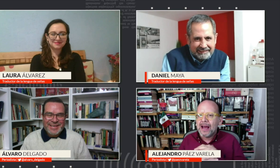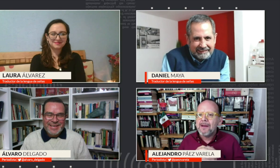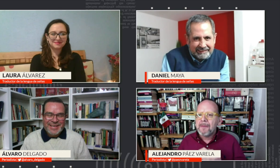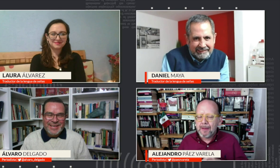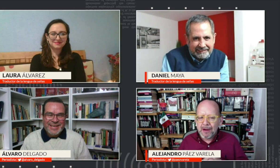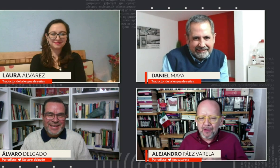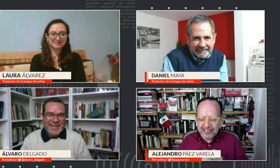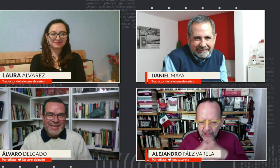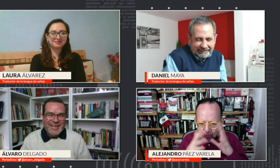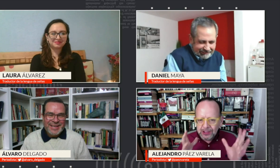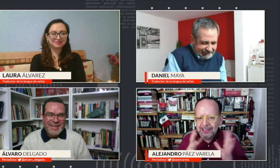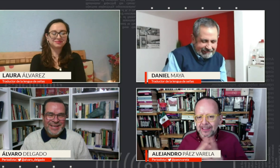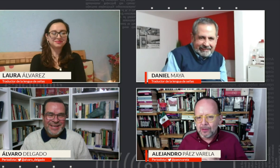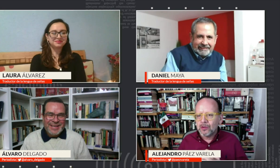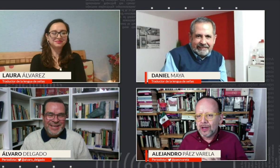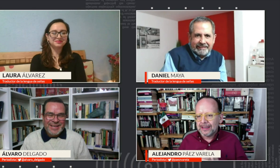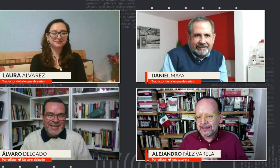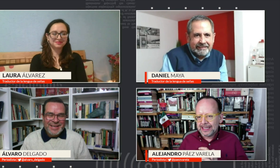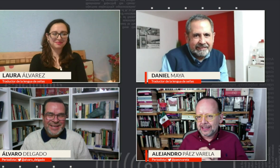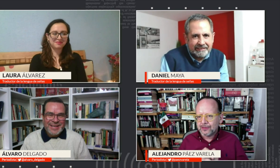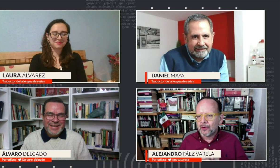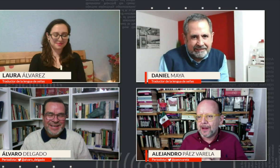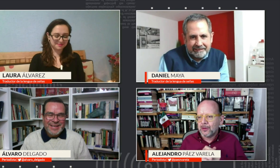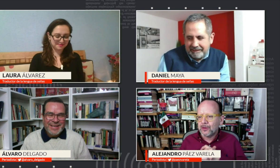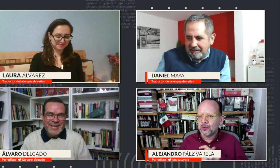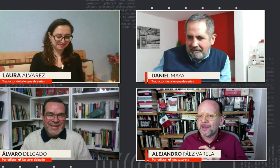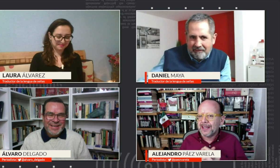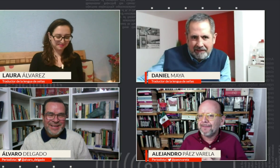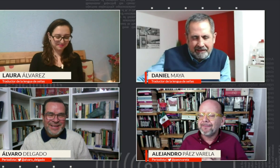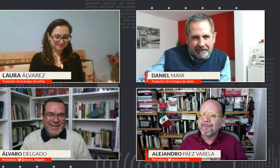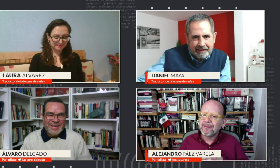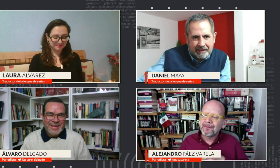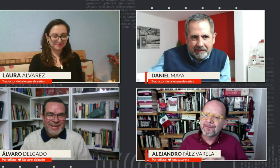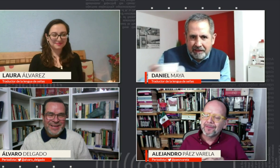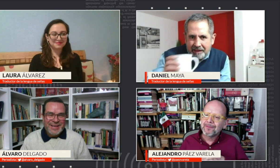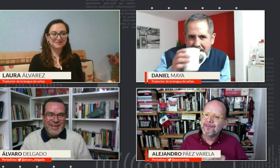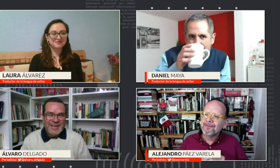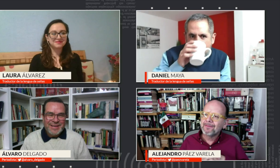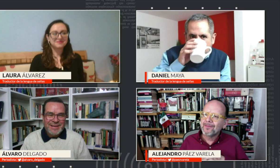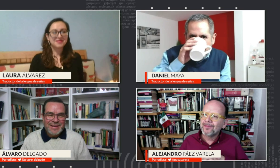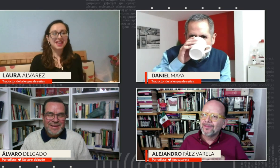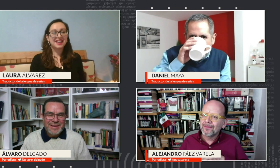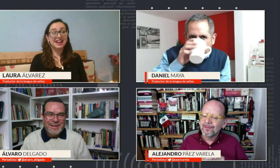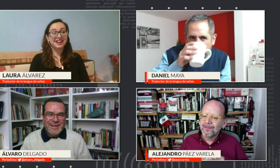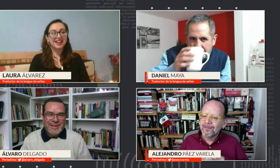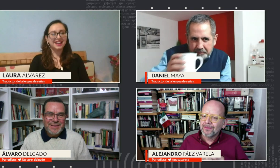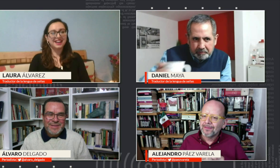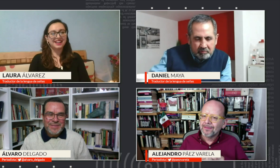con Laura, que me cuente cómo se ha transformado su vida.